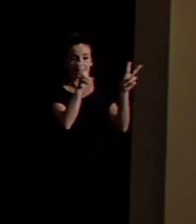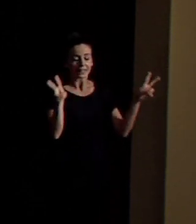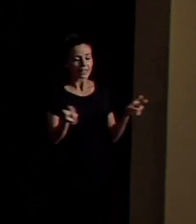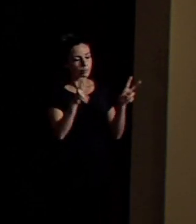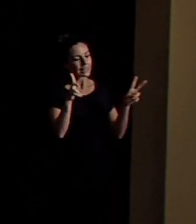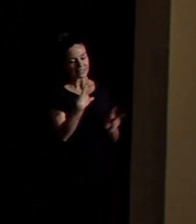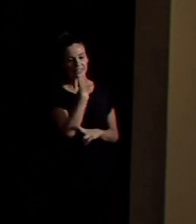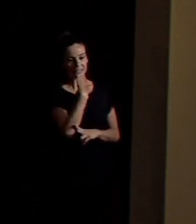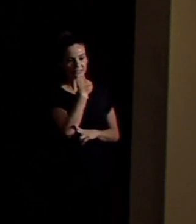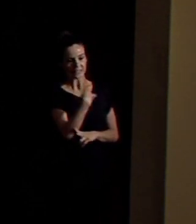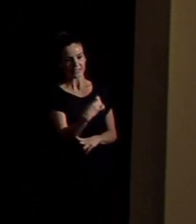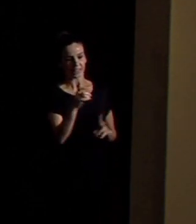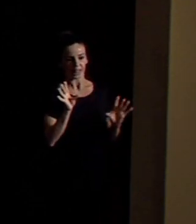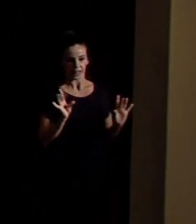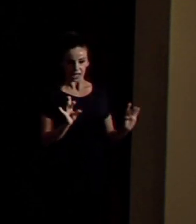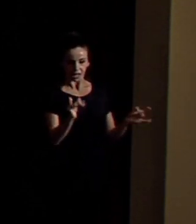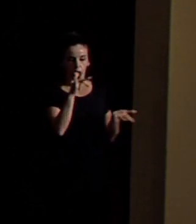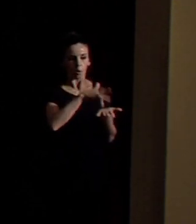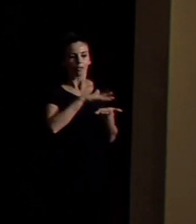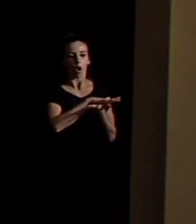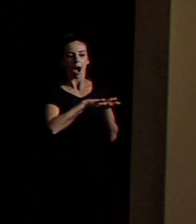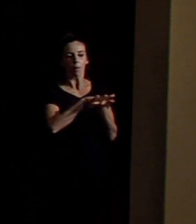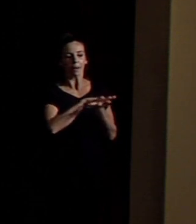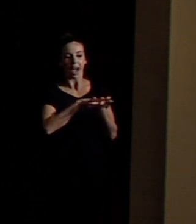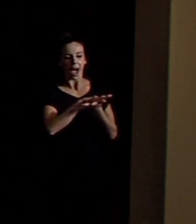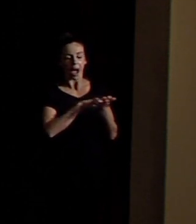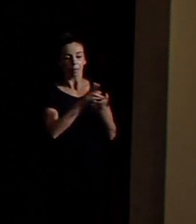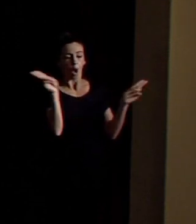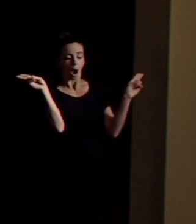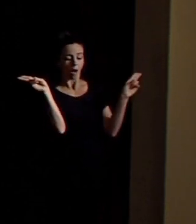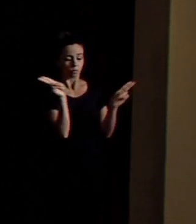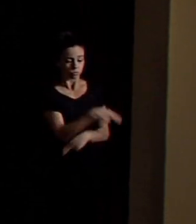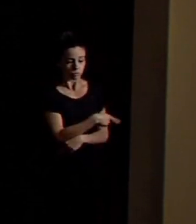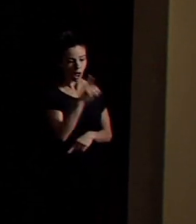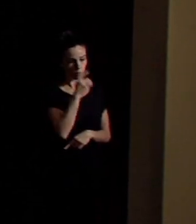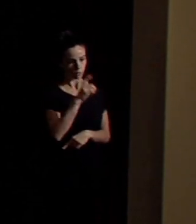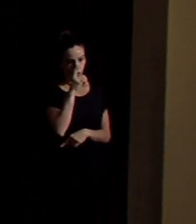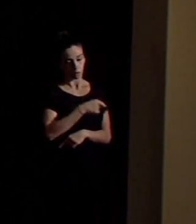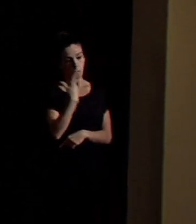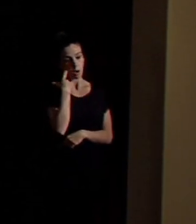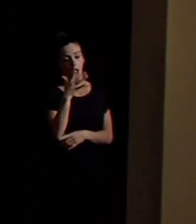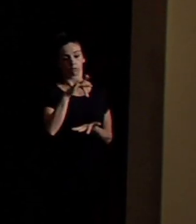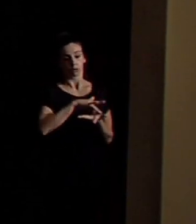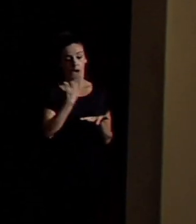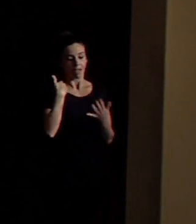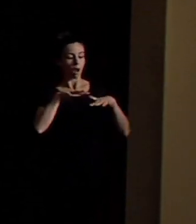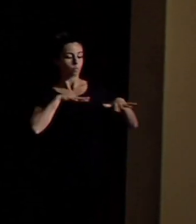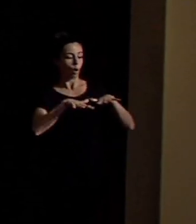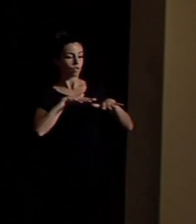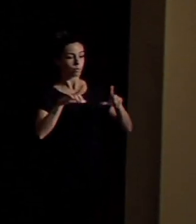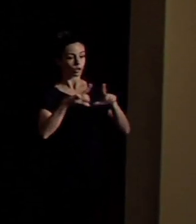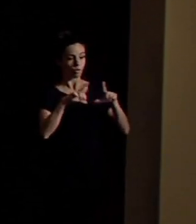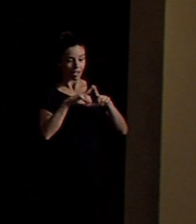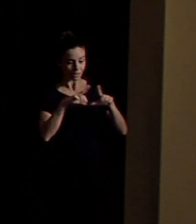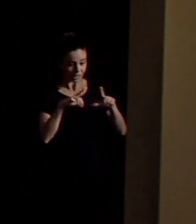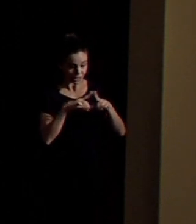muy complejo. Cuando hablamos de la abolición de la prostitución, pues fijaros el tiempo que el movimiento feminista, o al menos